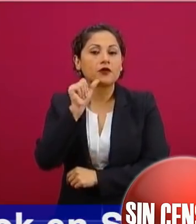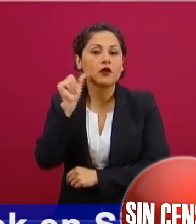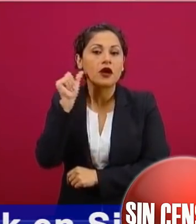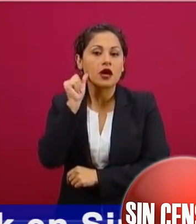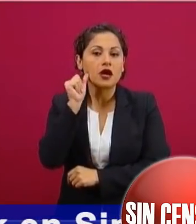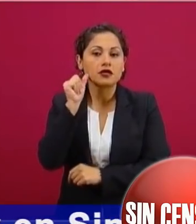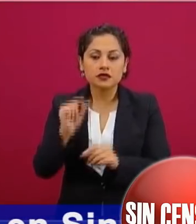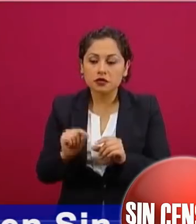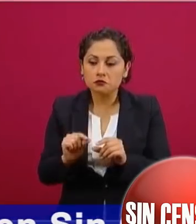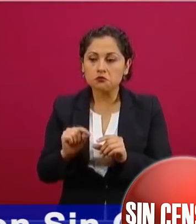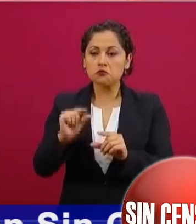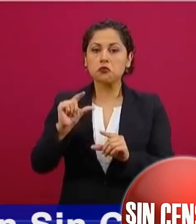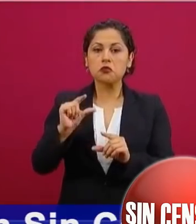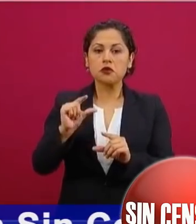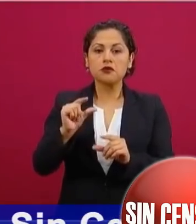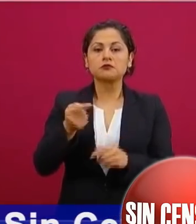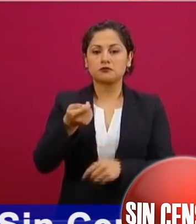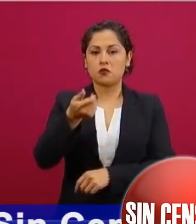poco, pero ya